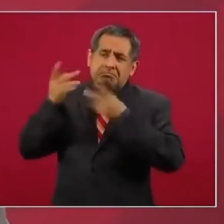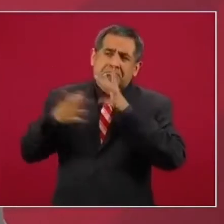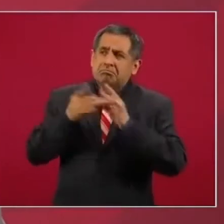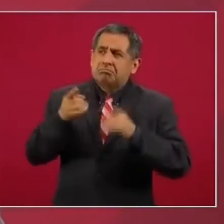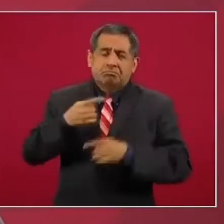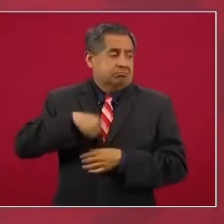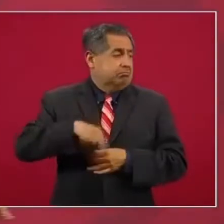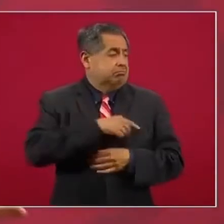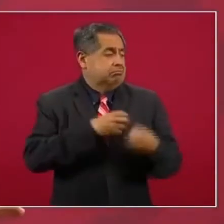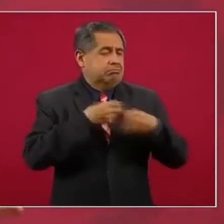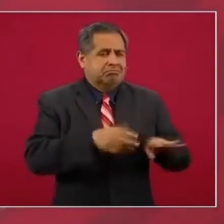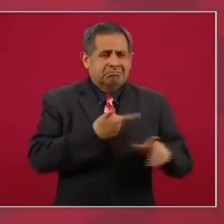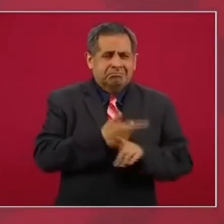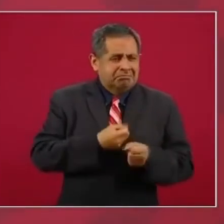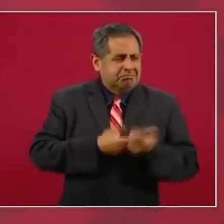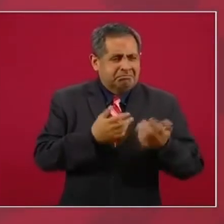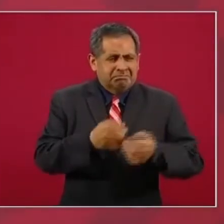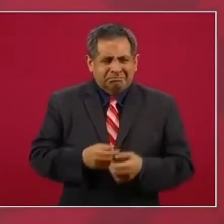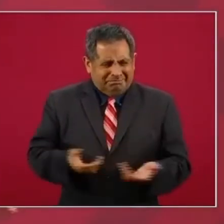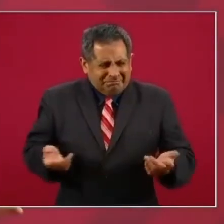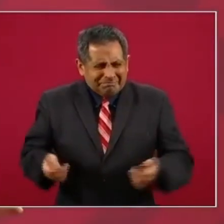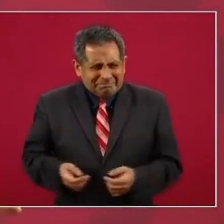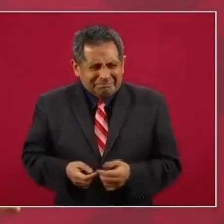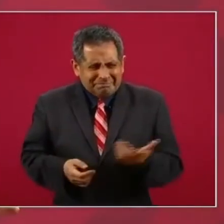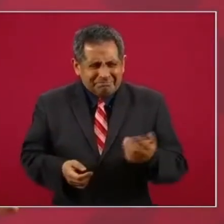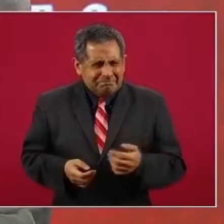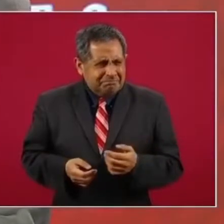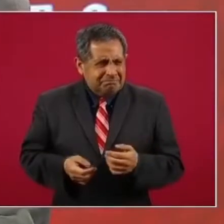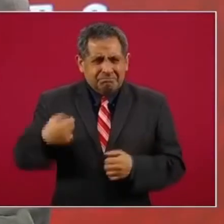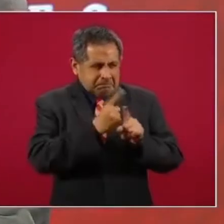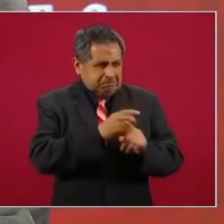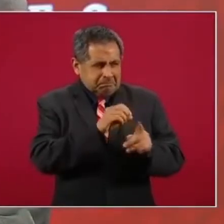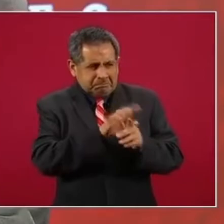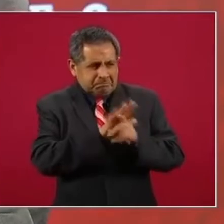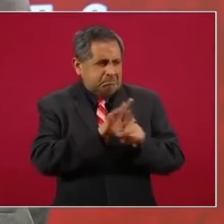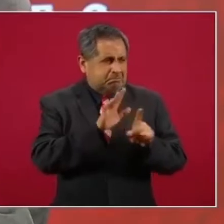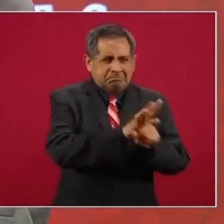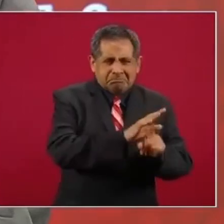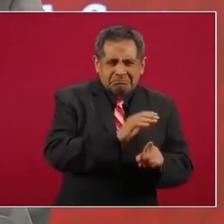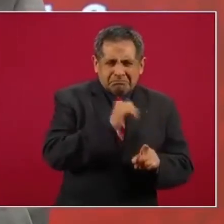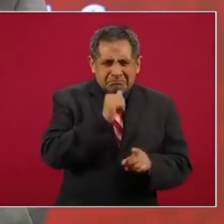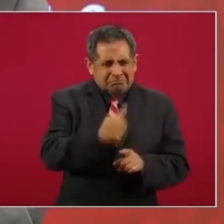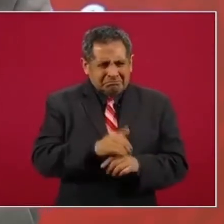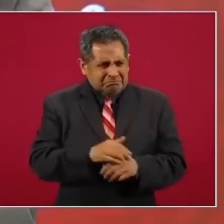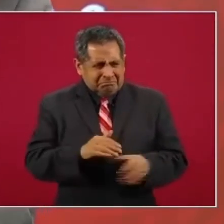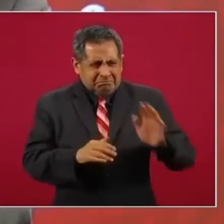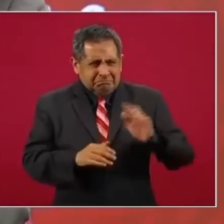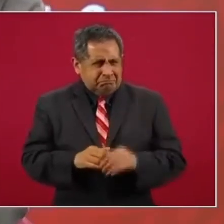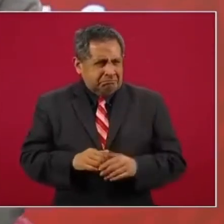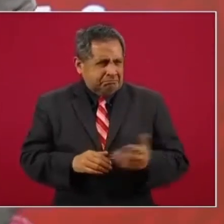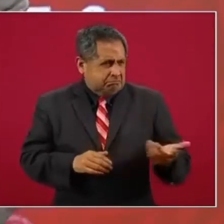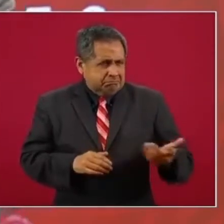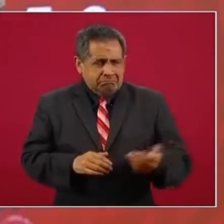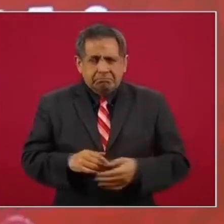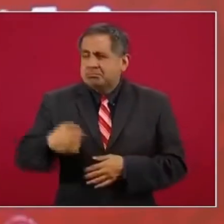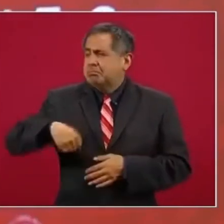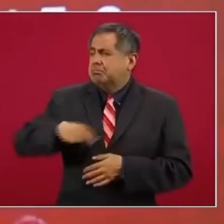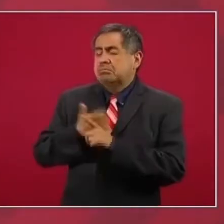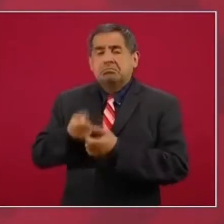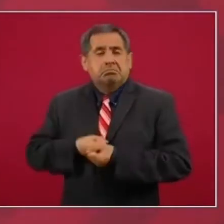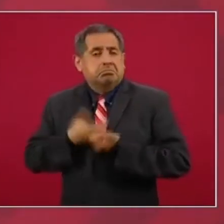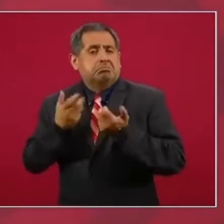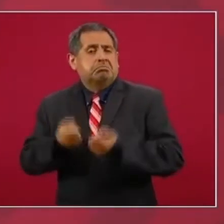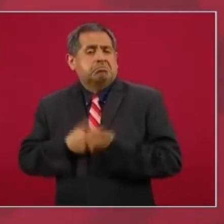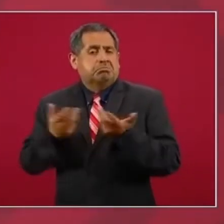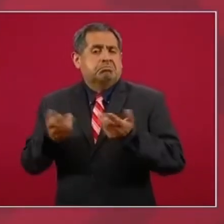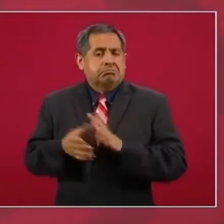mañanas. ¿En qué? Si no estamos persiguiendo a nadie. ¿O qué no vamos a ejercer nuestra libertad?